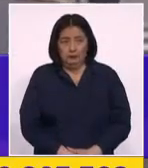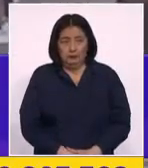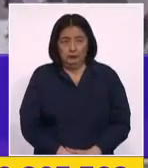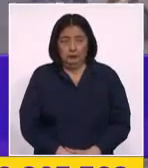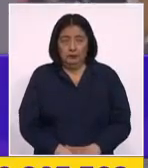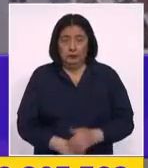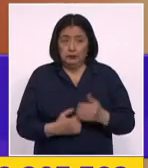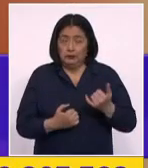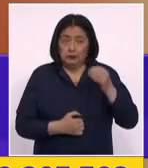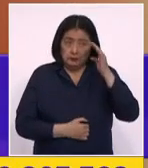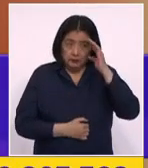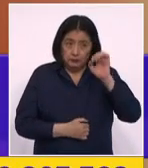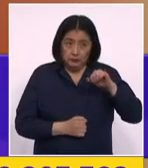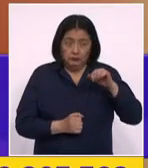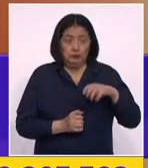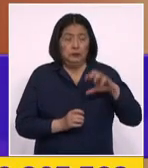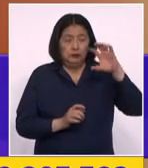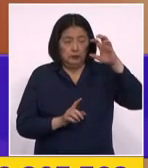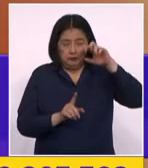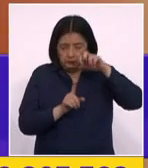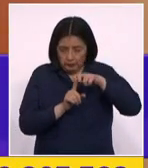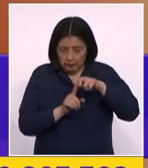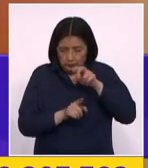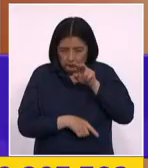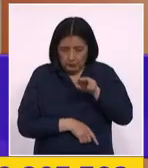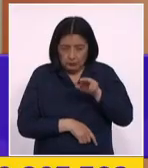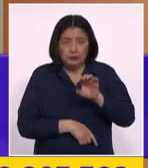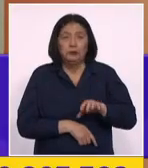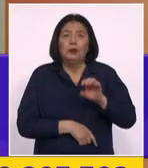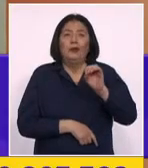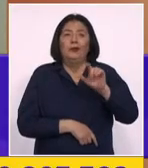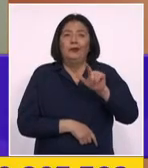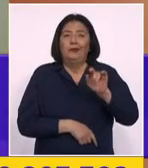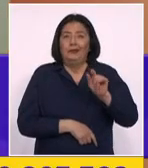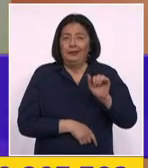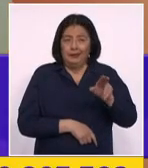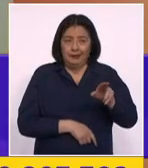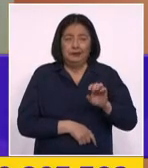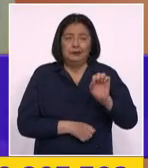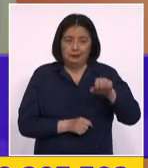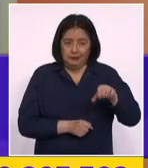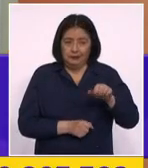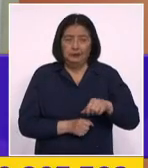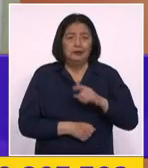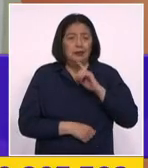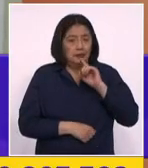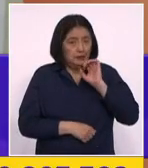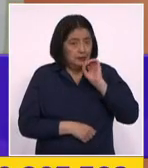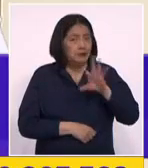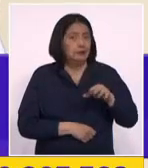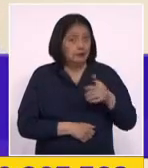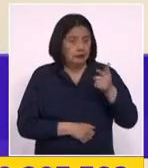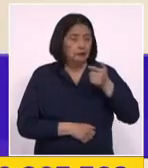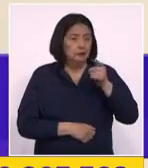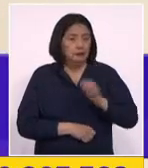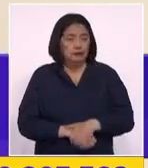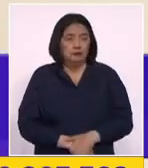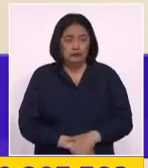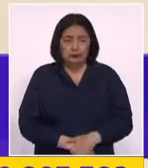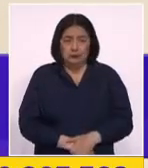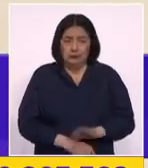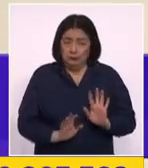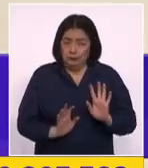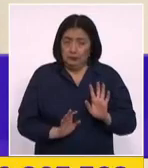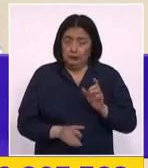La policía tuvo acceso a las imágenes y pudo verificar que Olga Lorena Melgar Moreno, de 21 años, es quien da la orden para que dispare. Y estas personas que